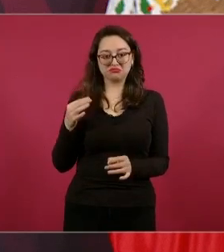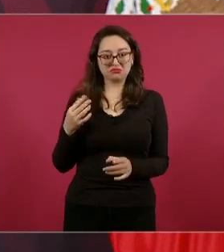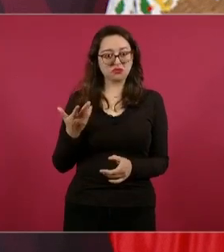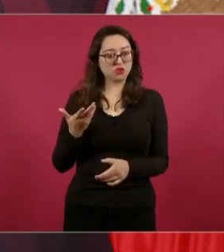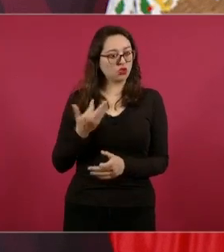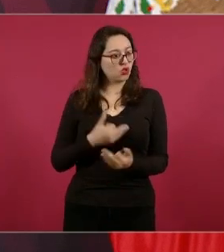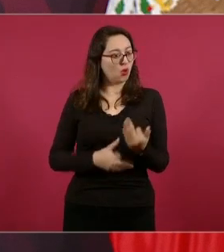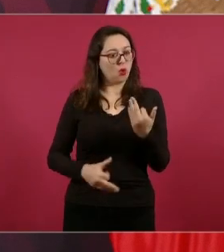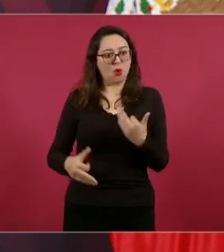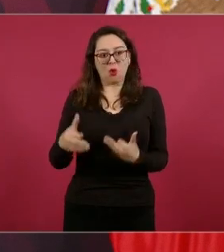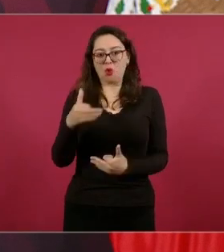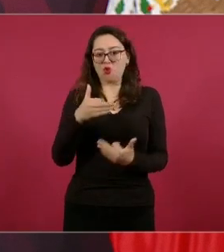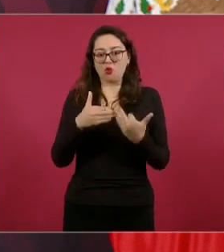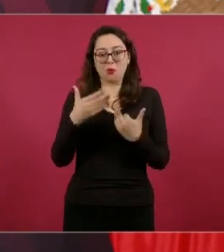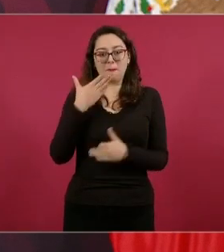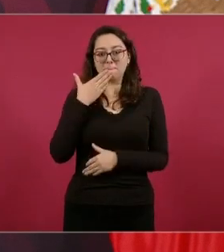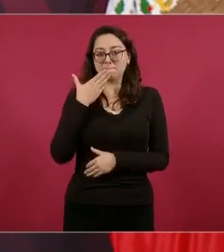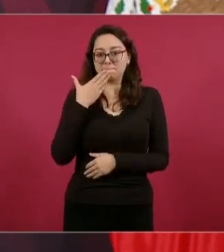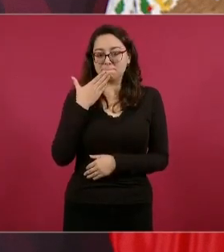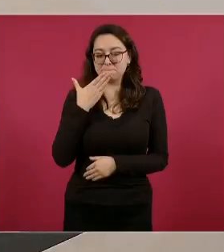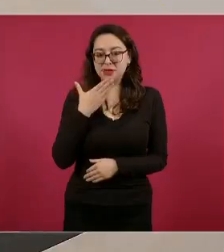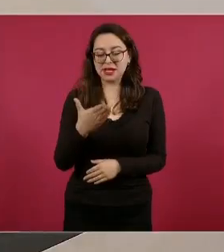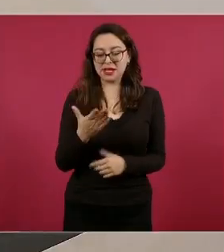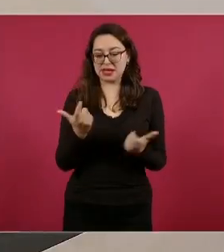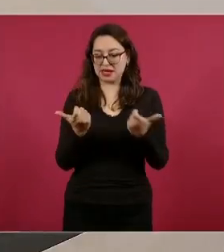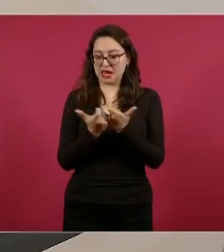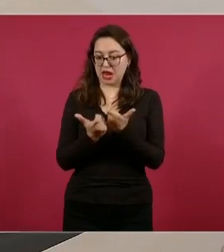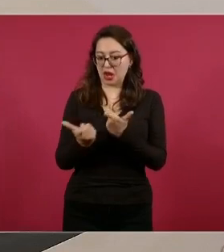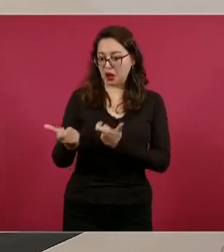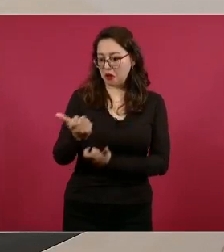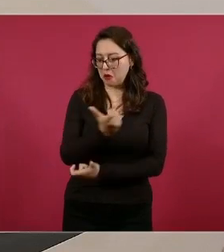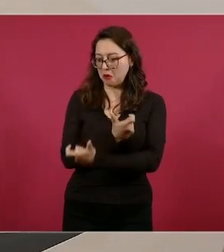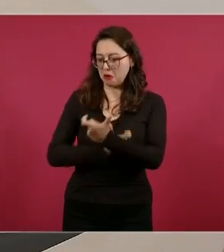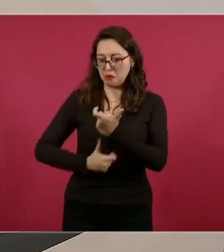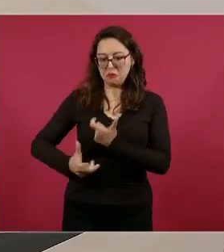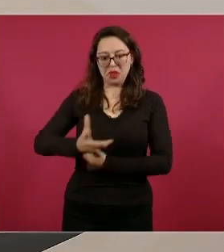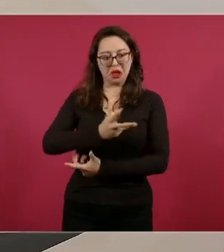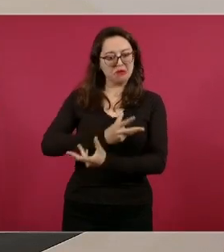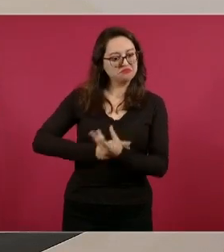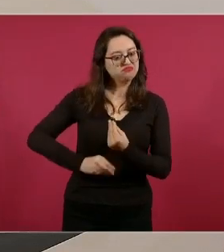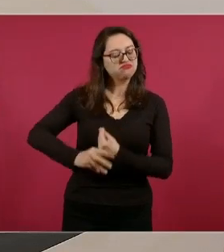mucho, mucho, muy bien, la economía sin ningún problema.